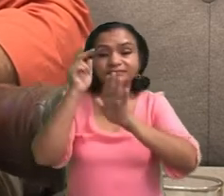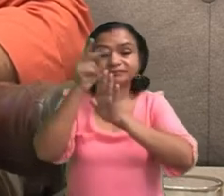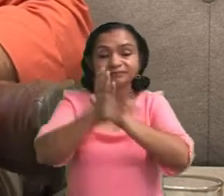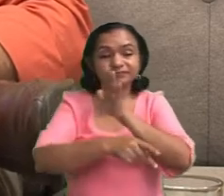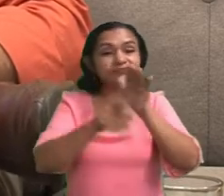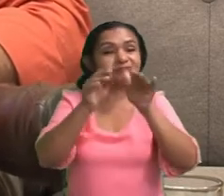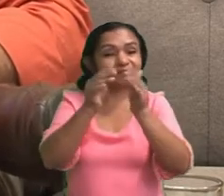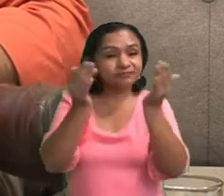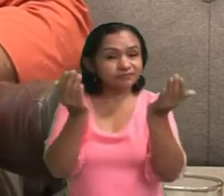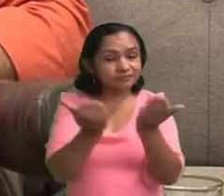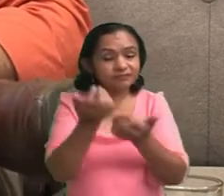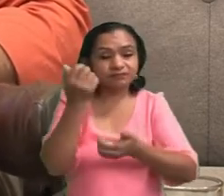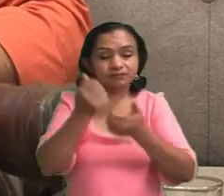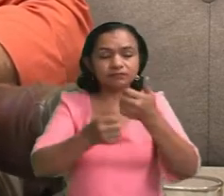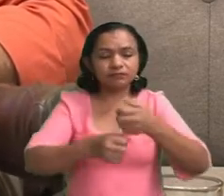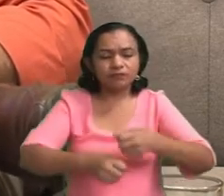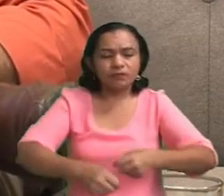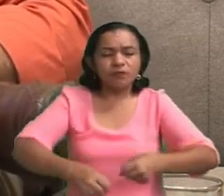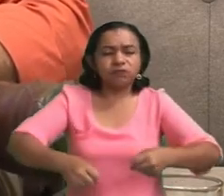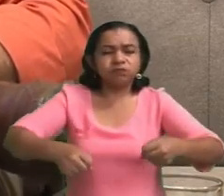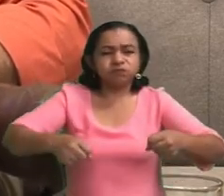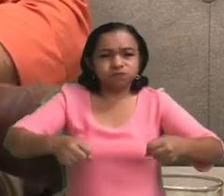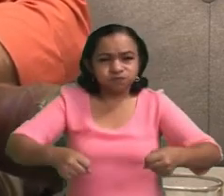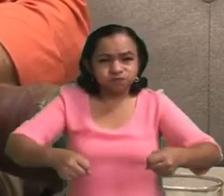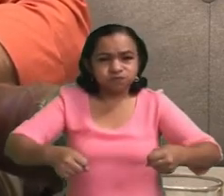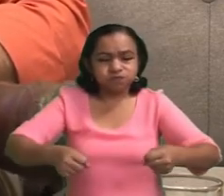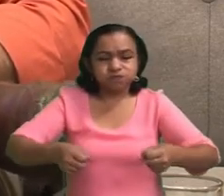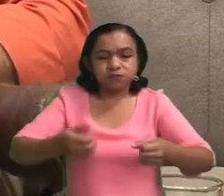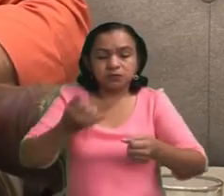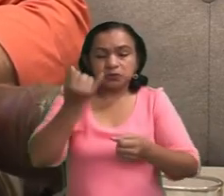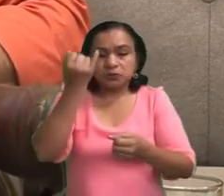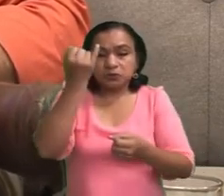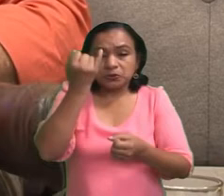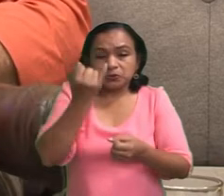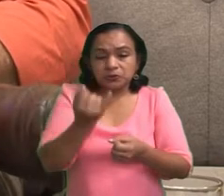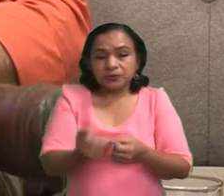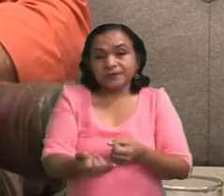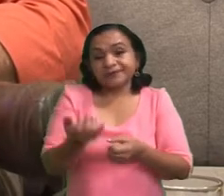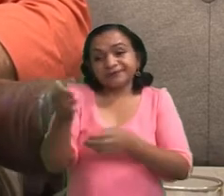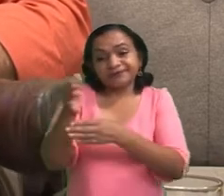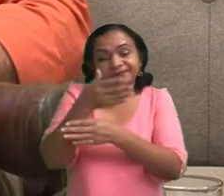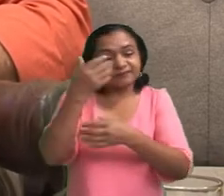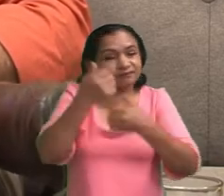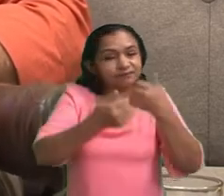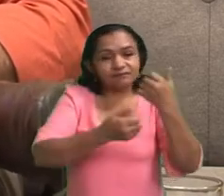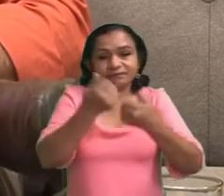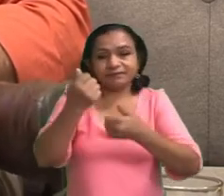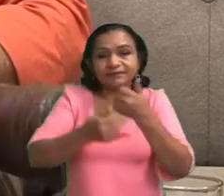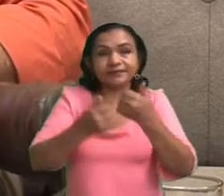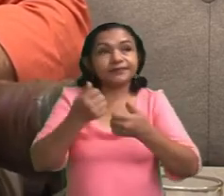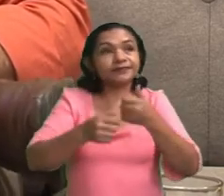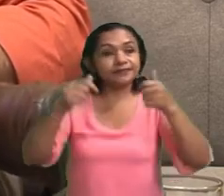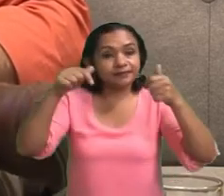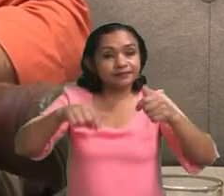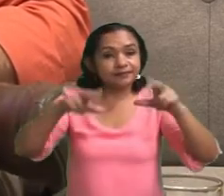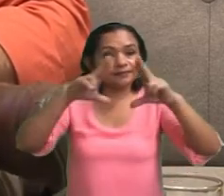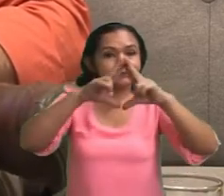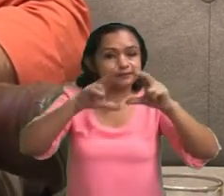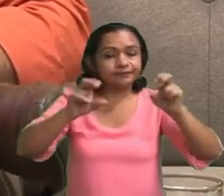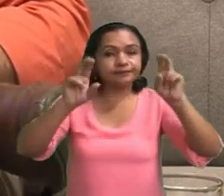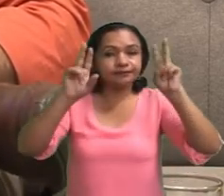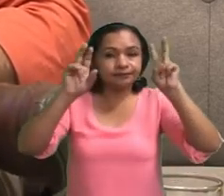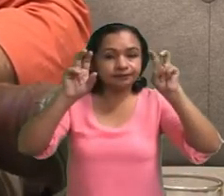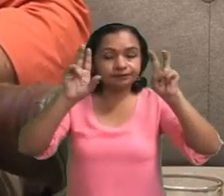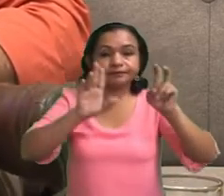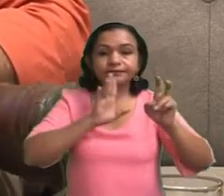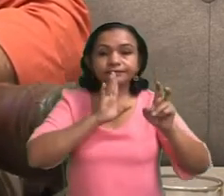mundo de sobrepeso, ¿verdad? Okay. O de mala alimentación. Nosotros tenemos que combatir ese tema